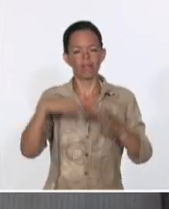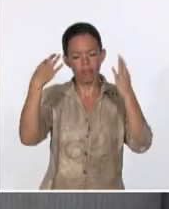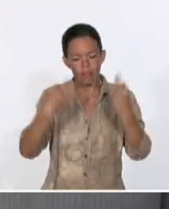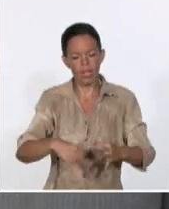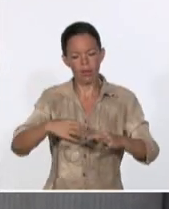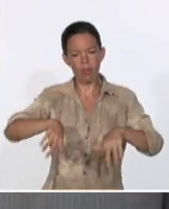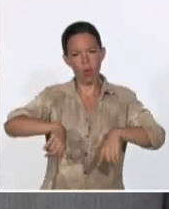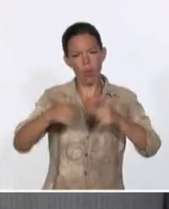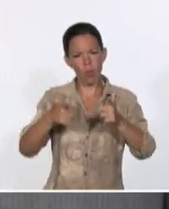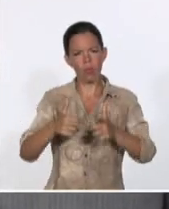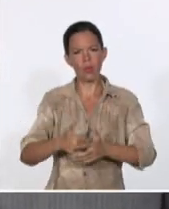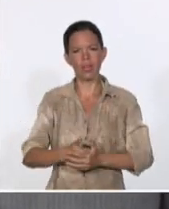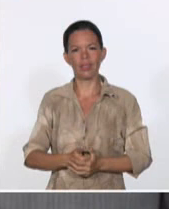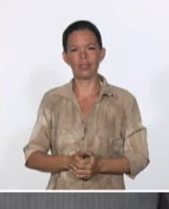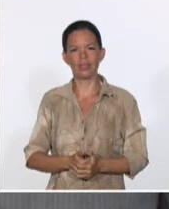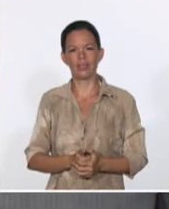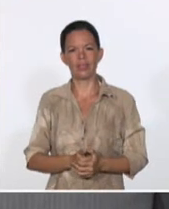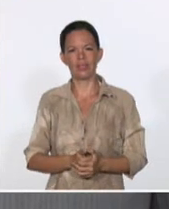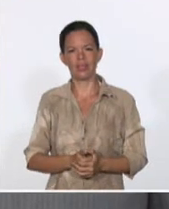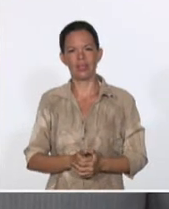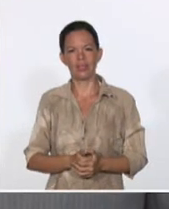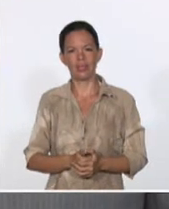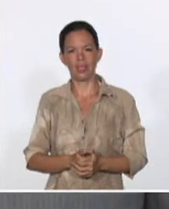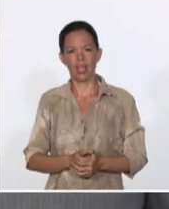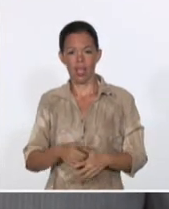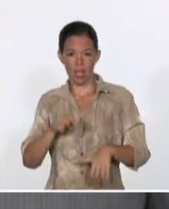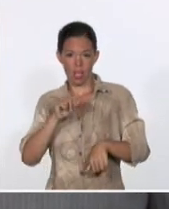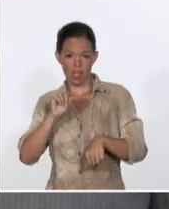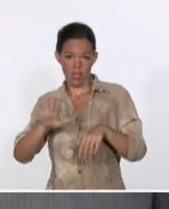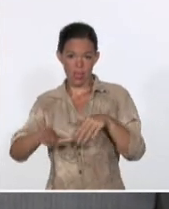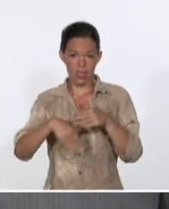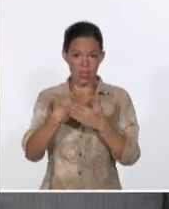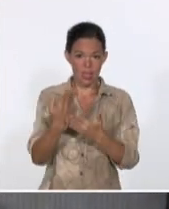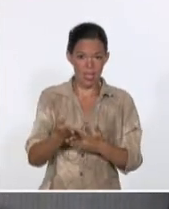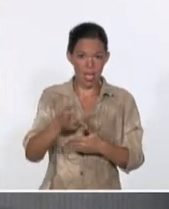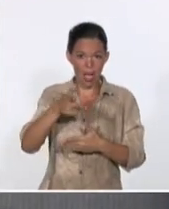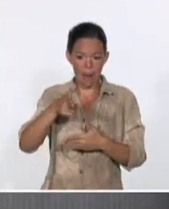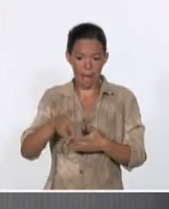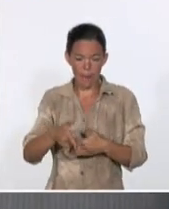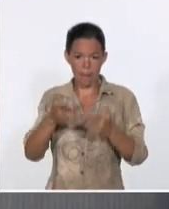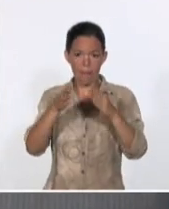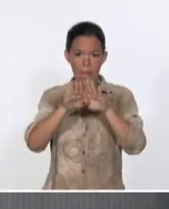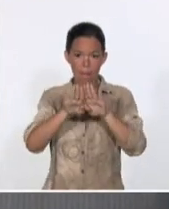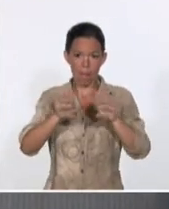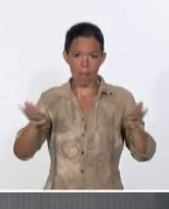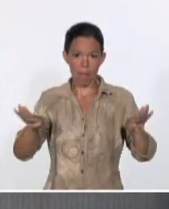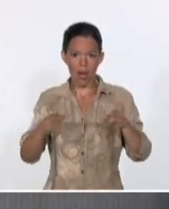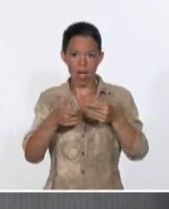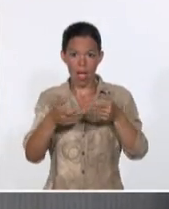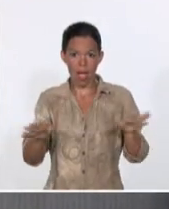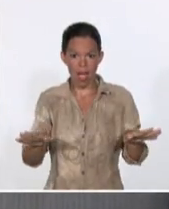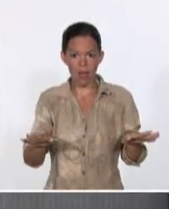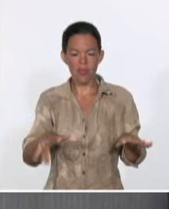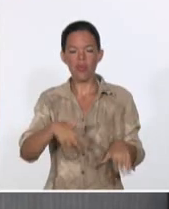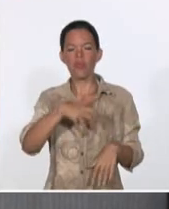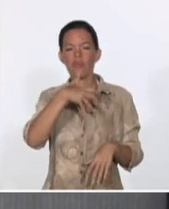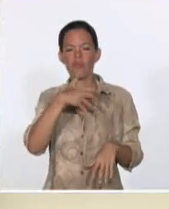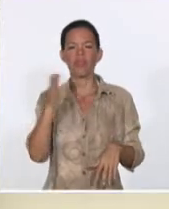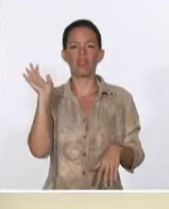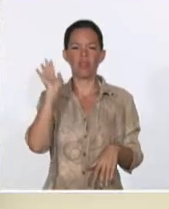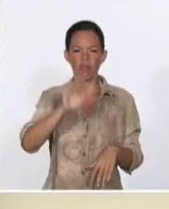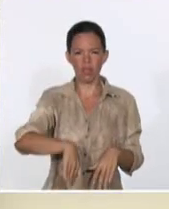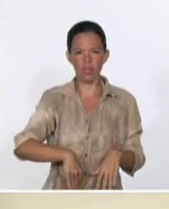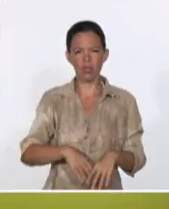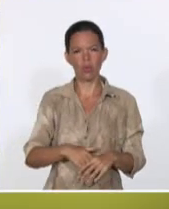este monumento, la cultura, se inauguró, él estuvo presente acá, él trajo al